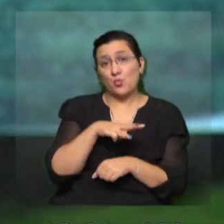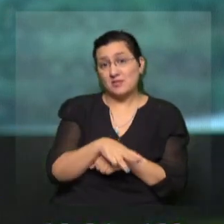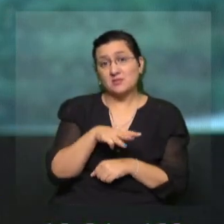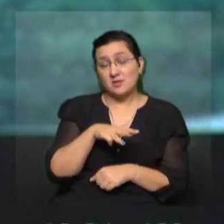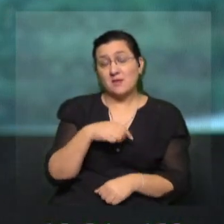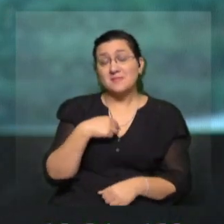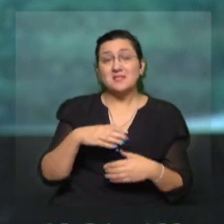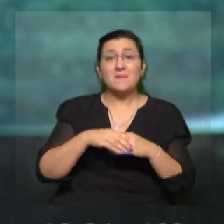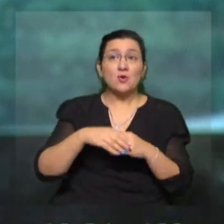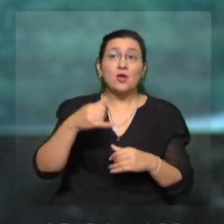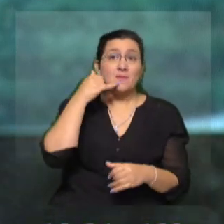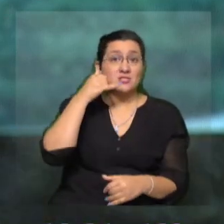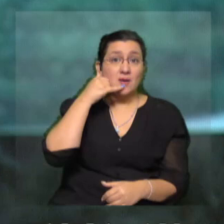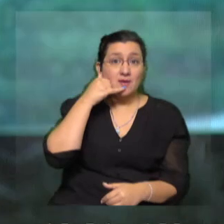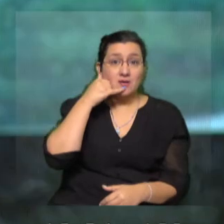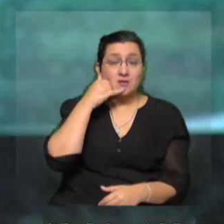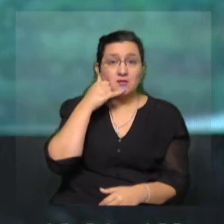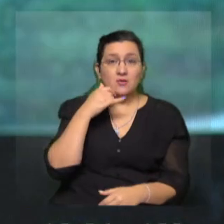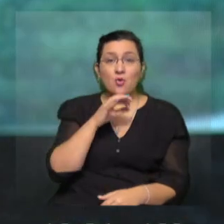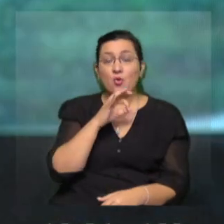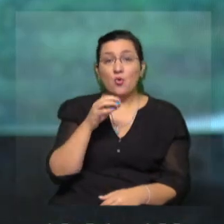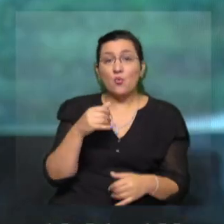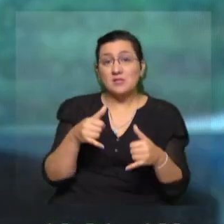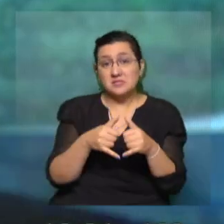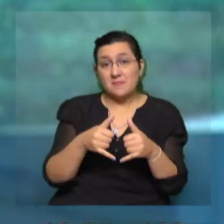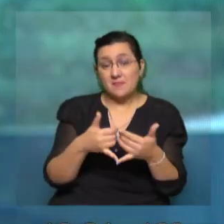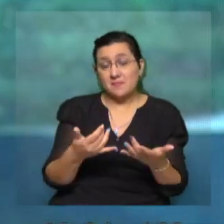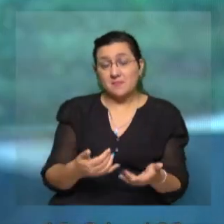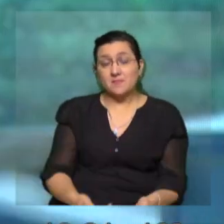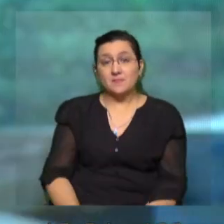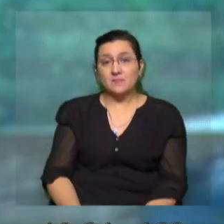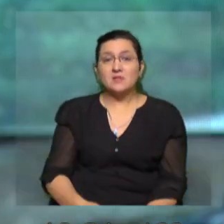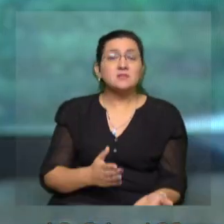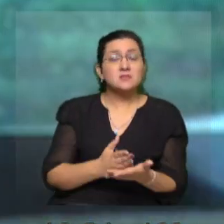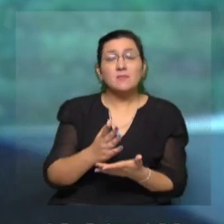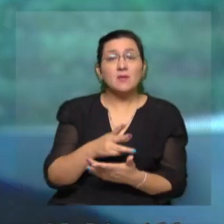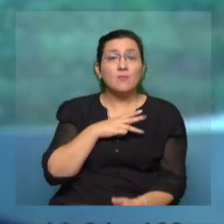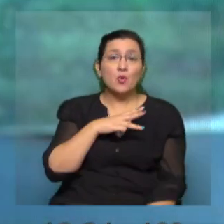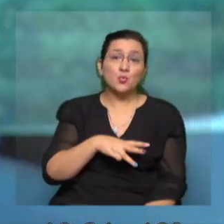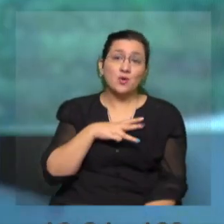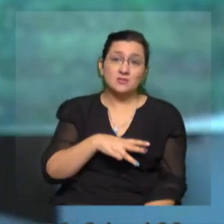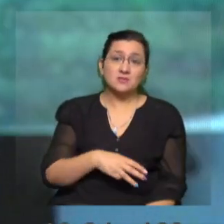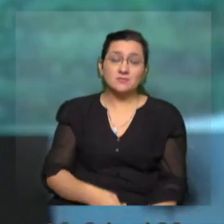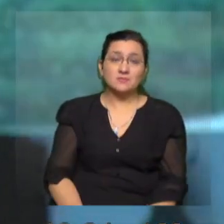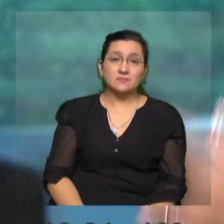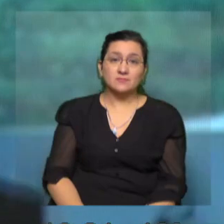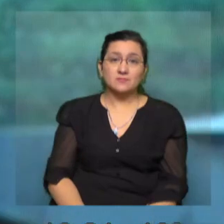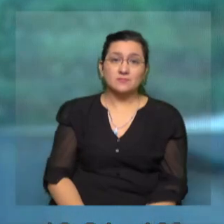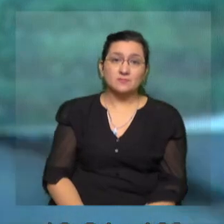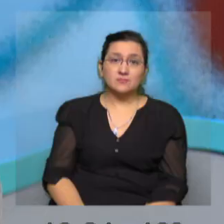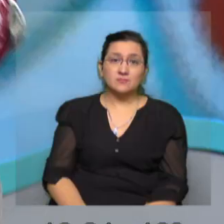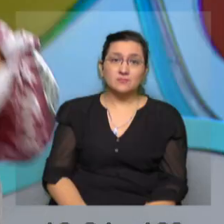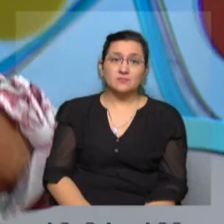me llaman o hablamos a través de mensajes, lo hablo en brasilero con ellos. Así